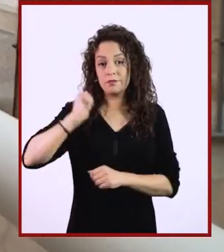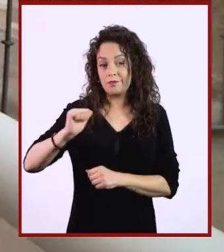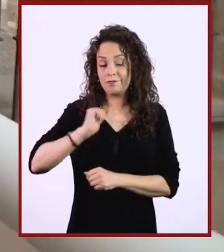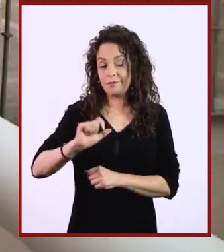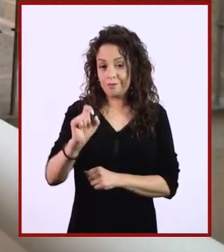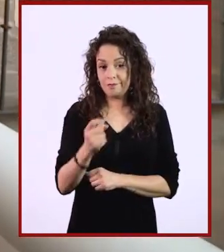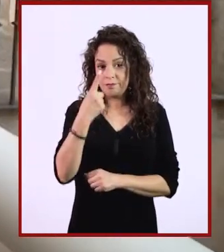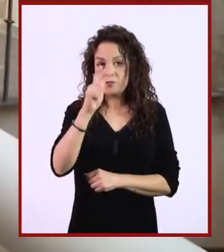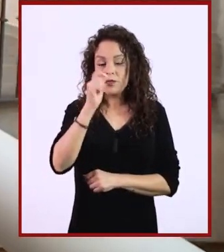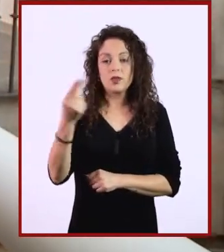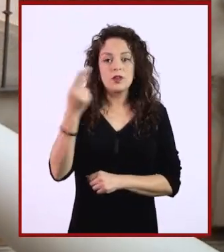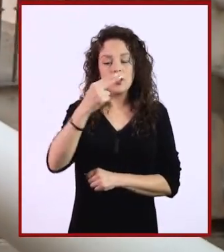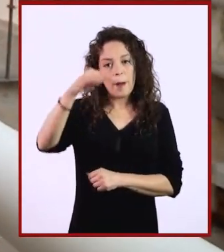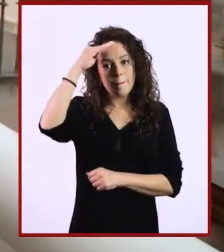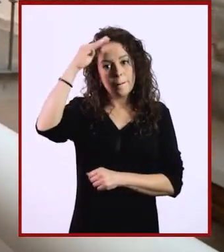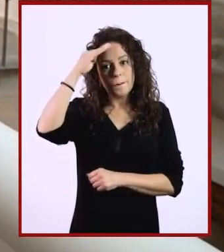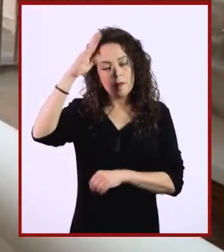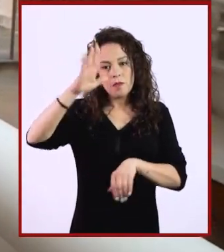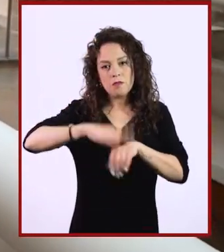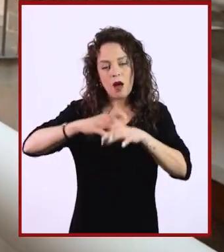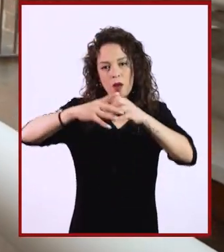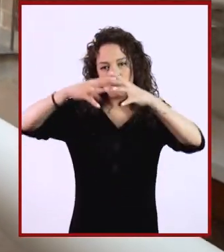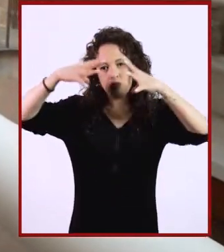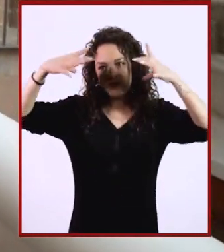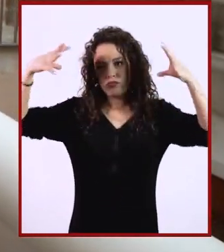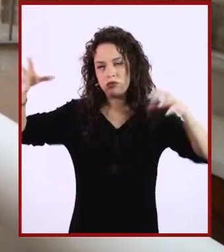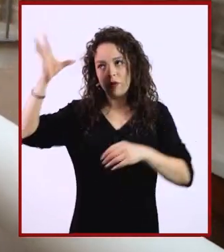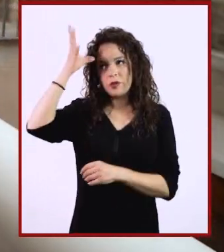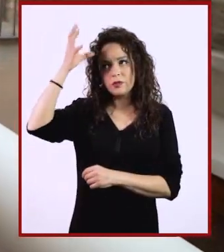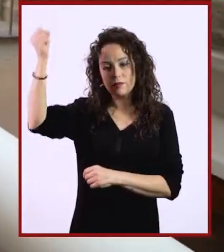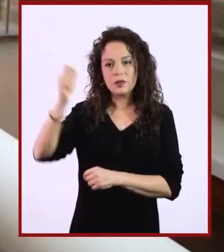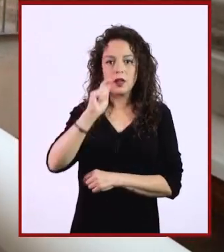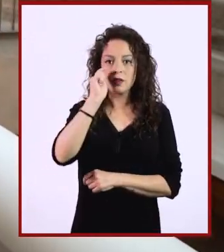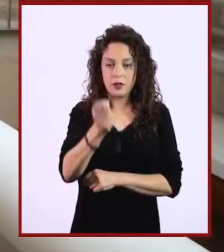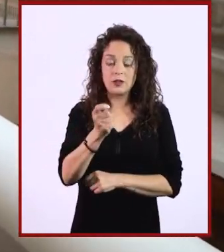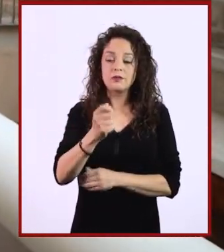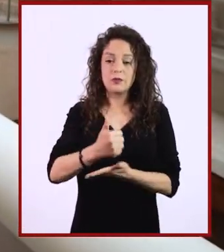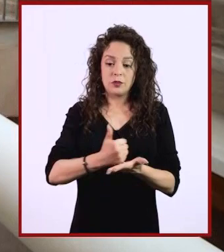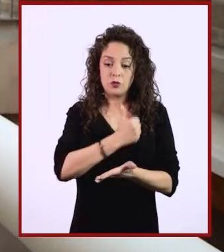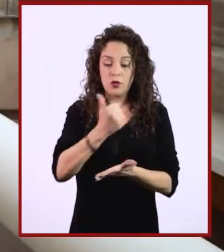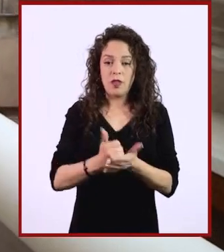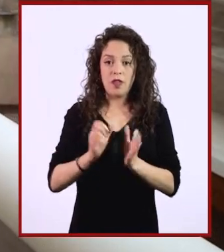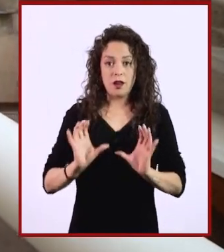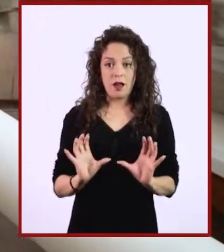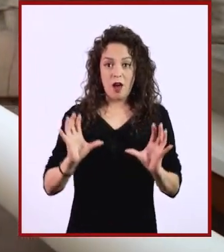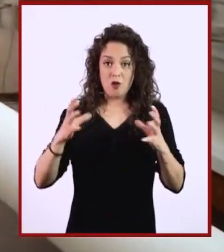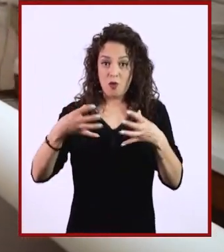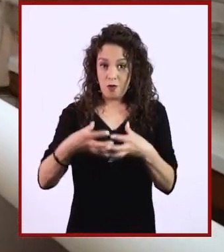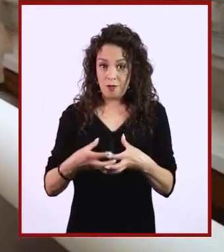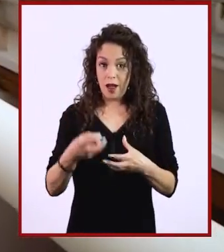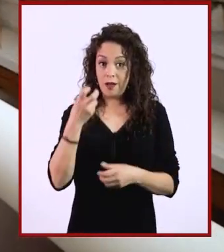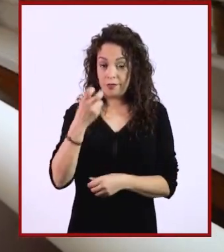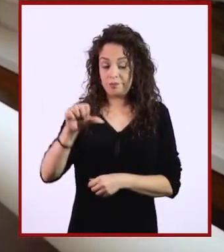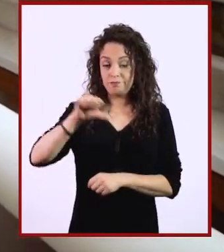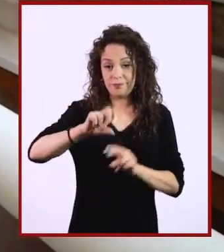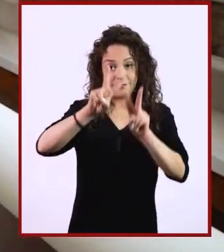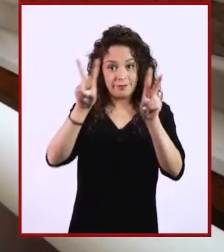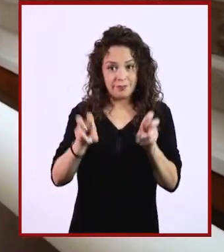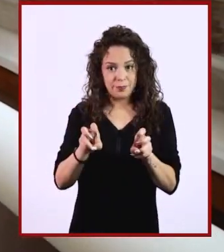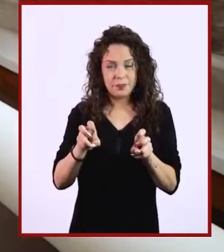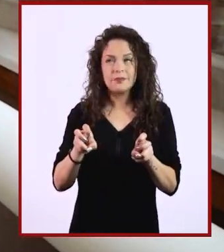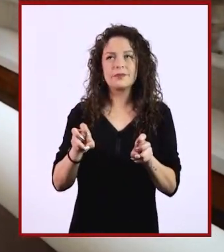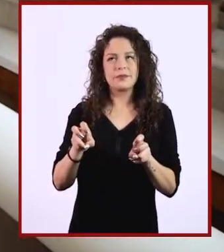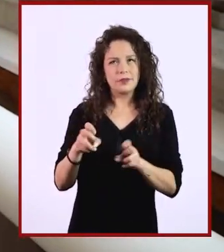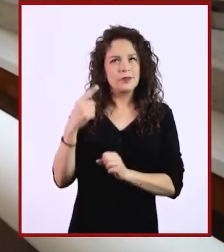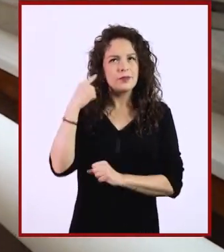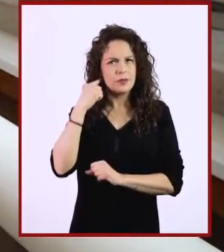en un concepto mucho más amplio, que es la ciudadanía global, el tema de nuestro programa de hoy. Ok, suena padrísimo,